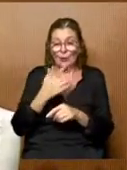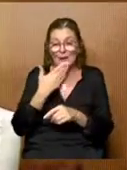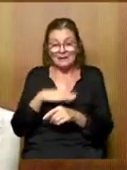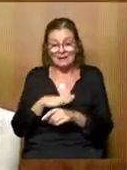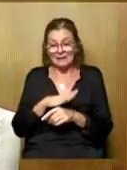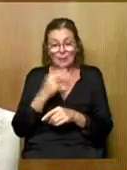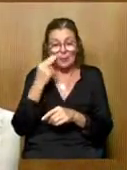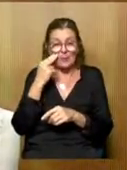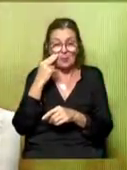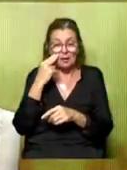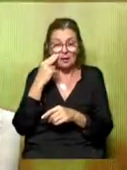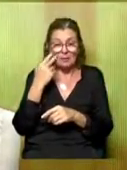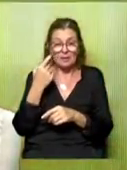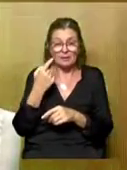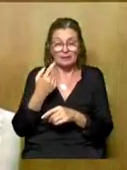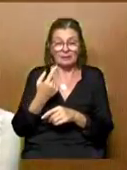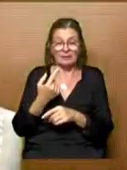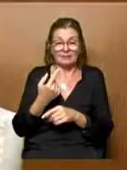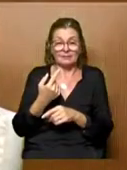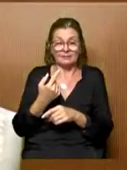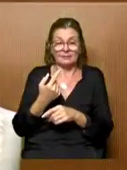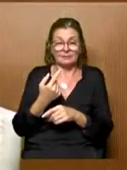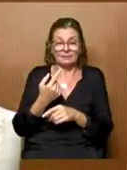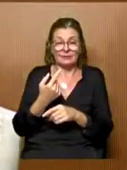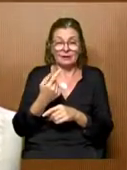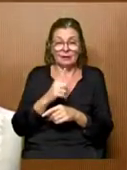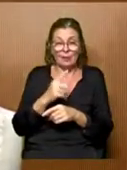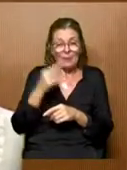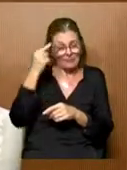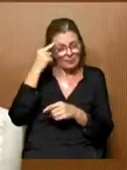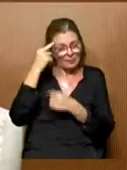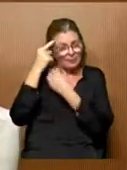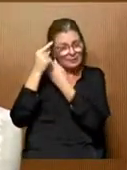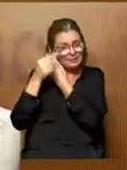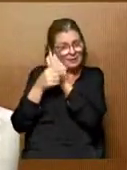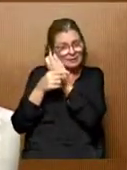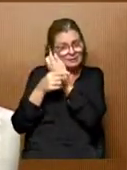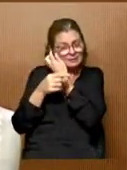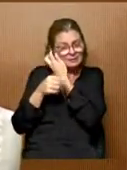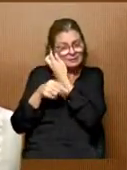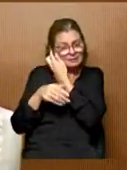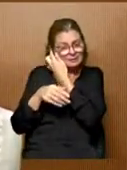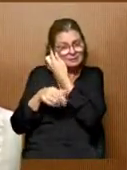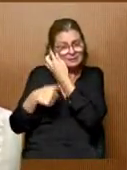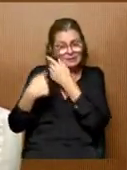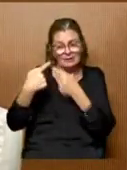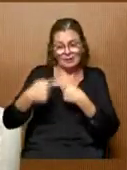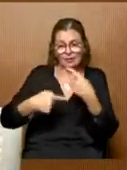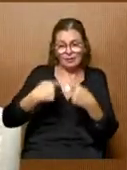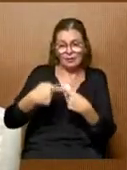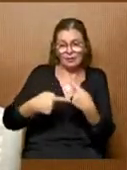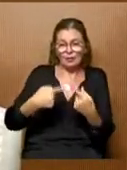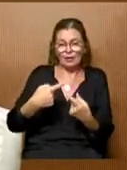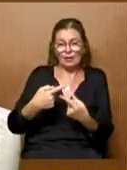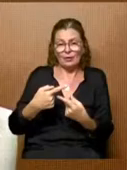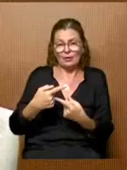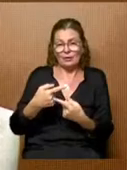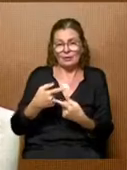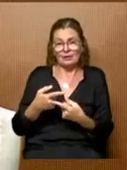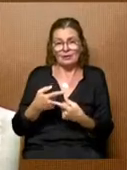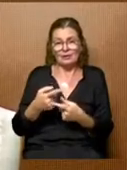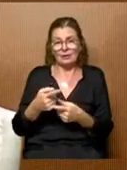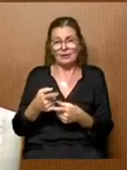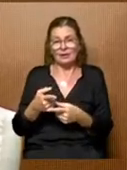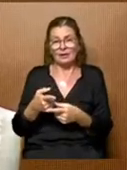porque es un, digamos, es muy insensato seguir por este camino, tomar esta decisión implícita o explícitamente